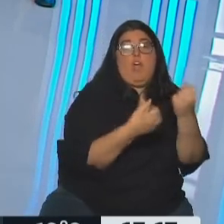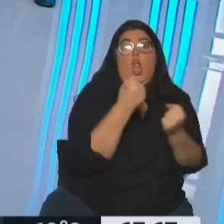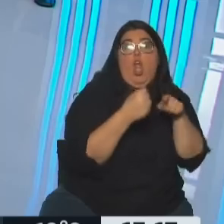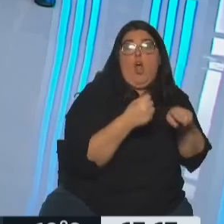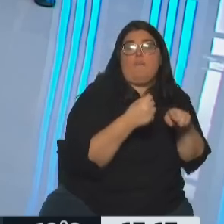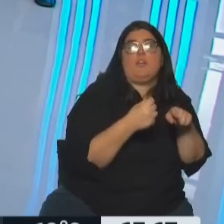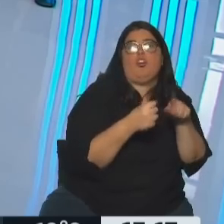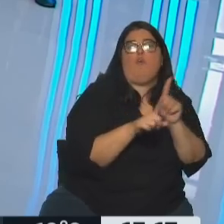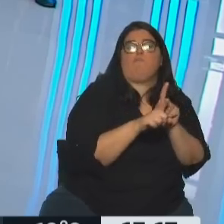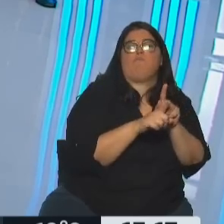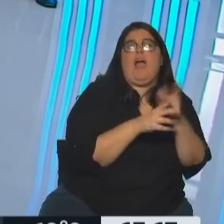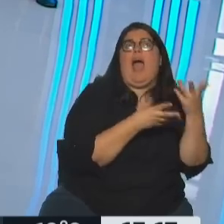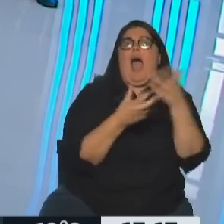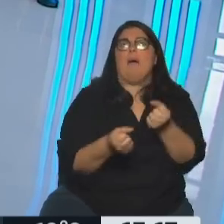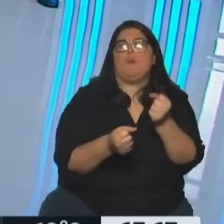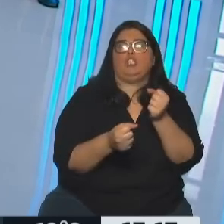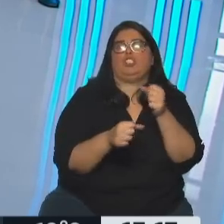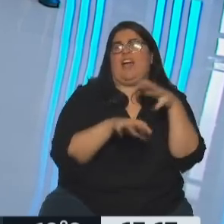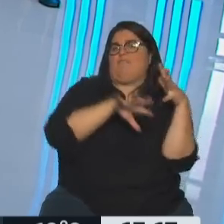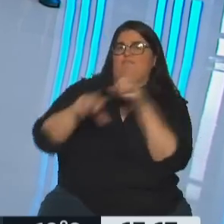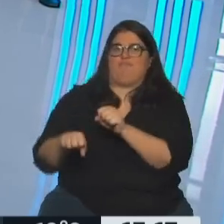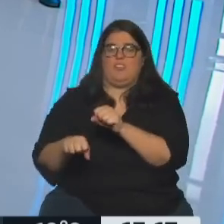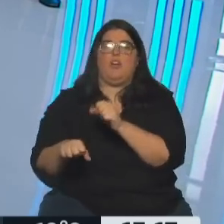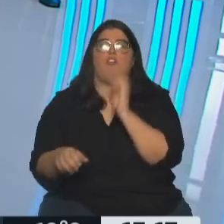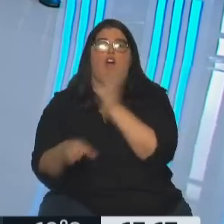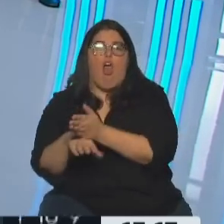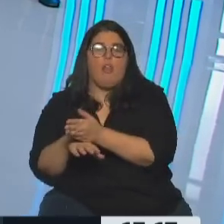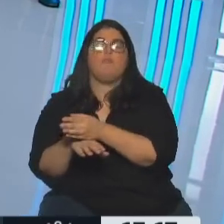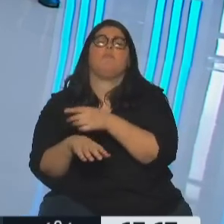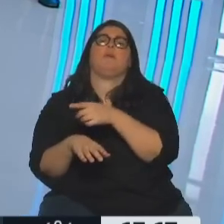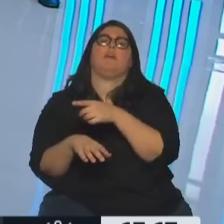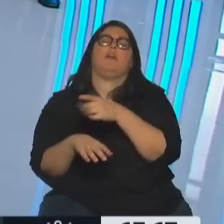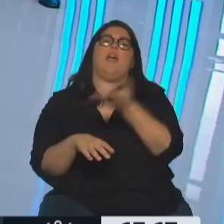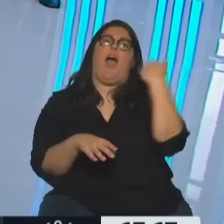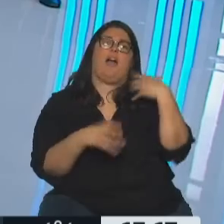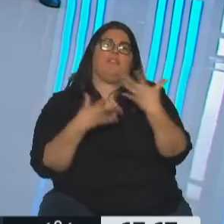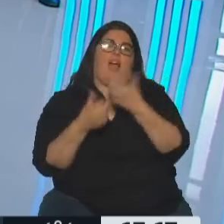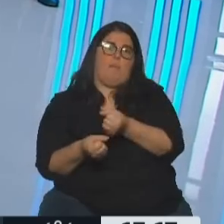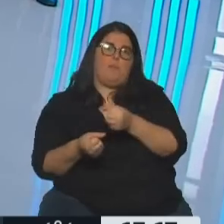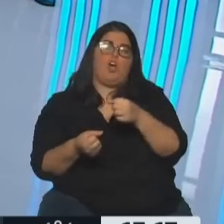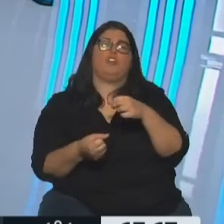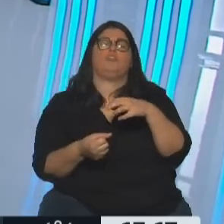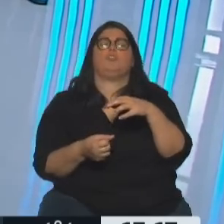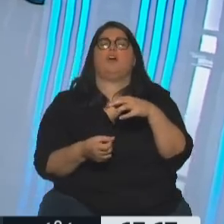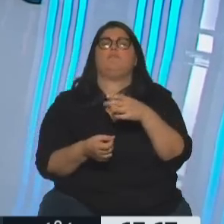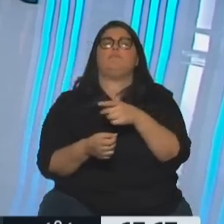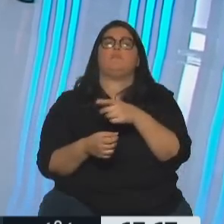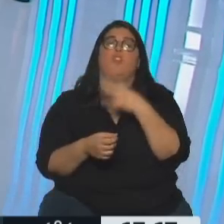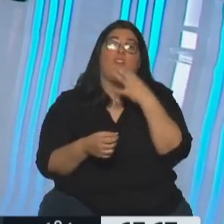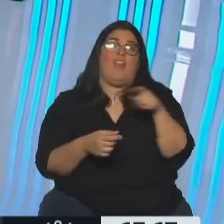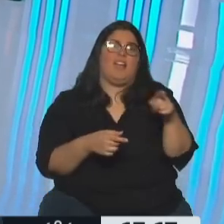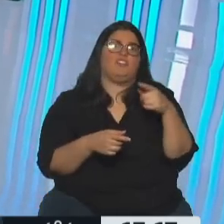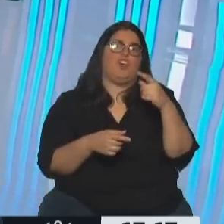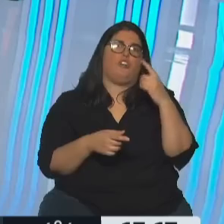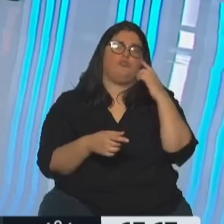en contra de Lula, en contra del PT, pero hoy se está ubicando en un lugar en donde, evidentemente sin nombrarlo, pero están